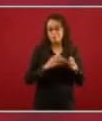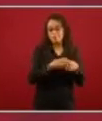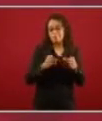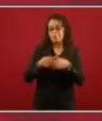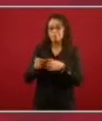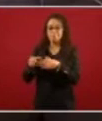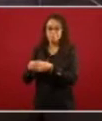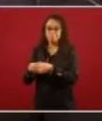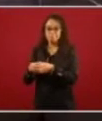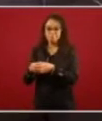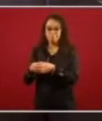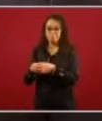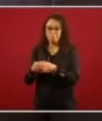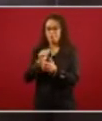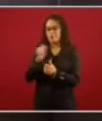económicos también, no todos,